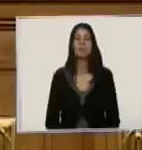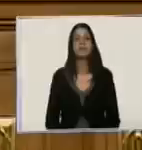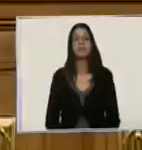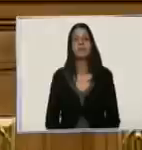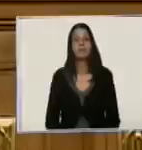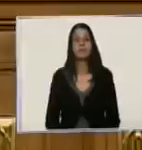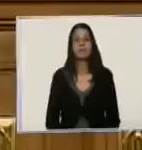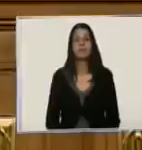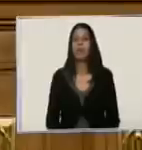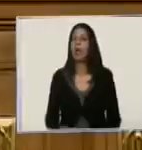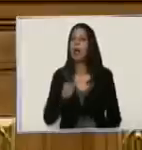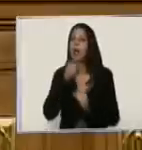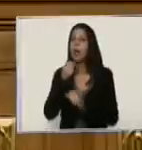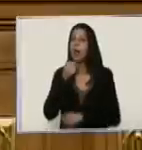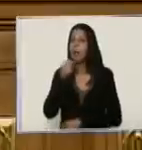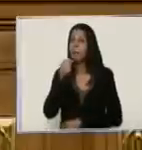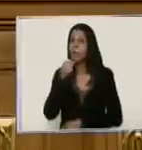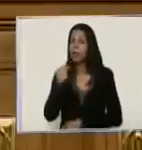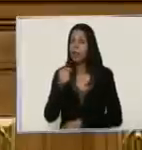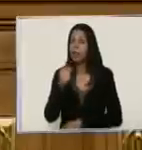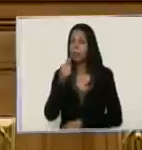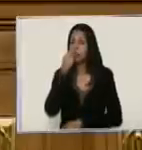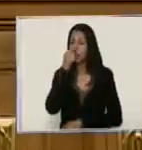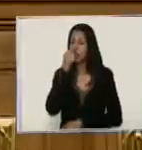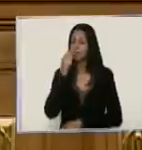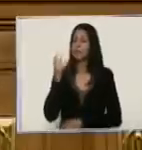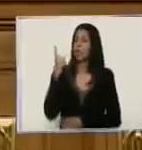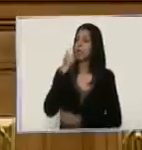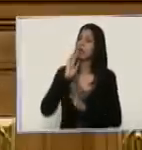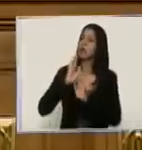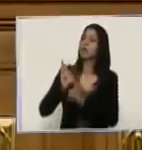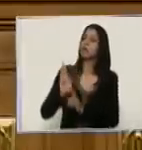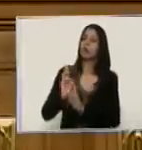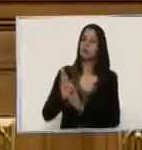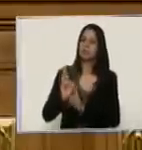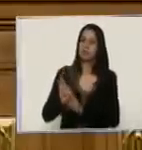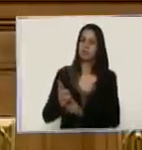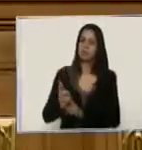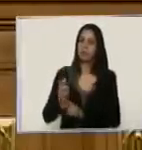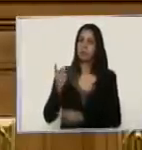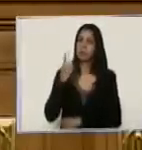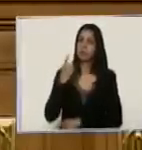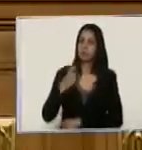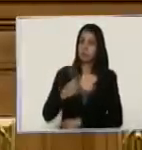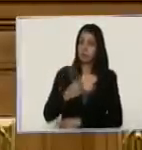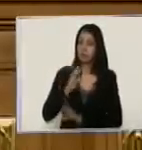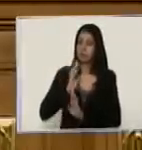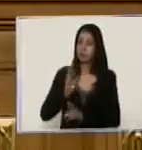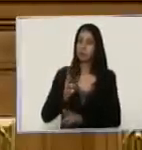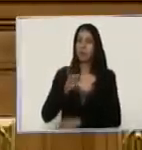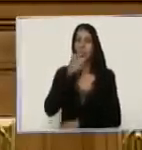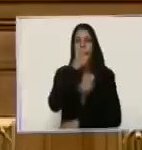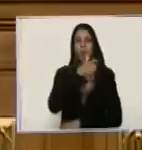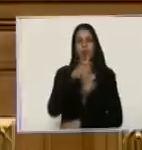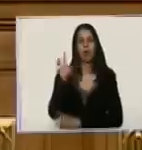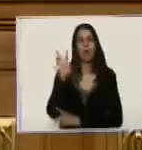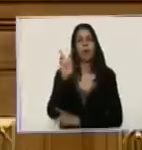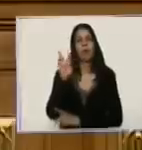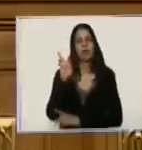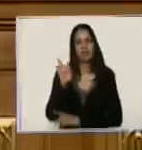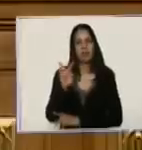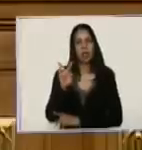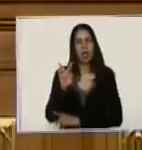en varias entrevistas, él ha hecho la insinuación de que al pueblo venezolano se le ha negado tratamientos